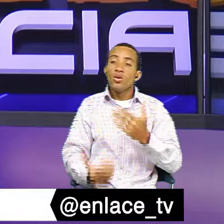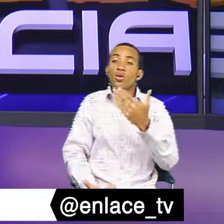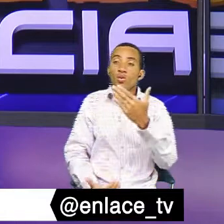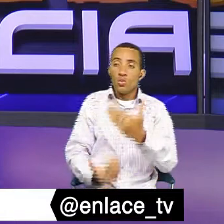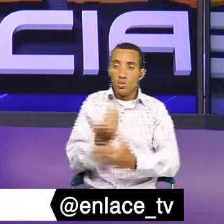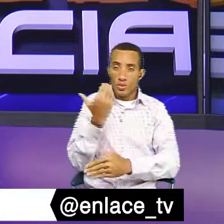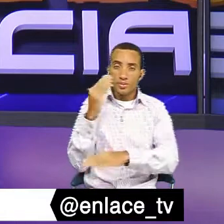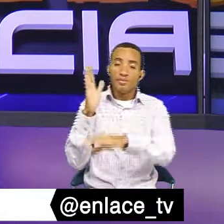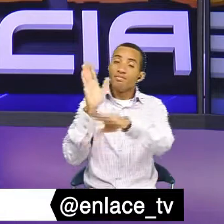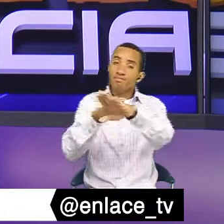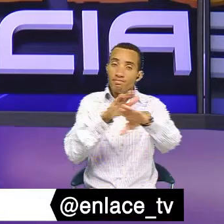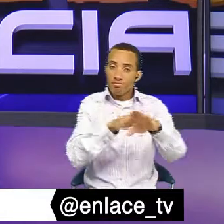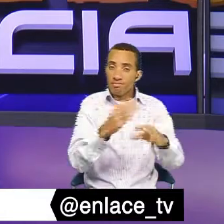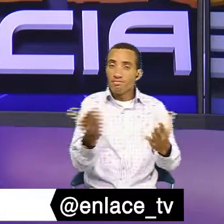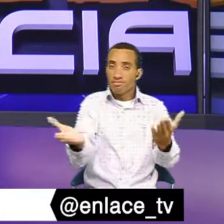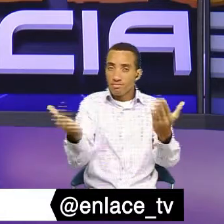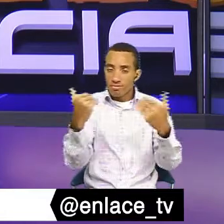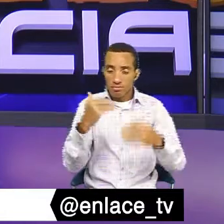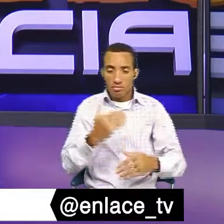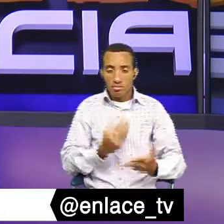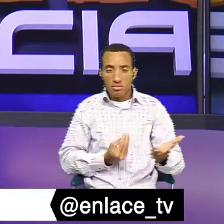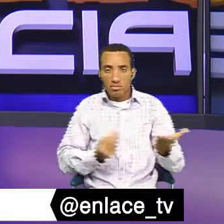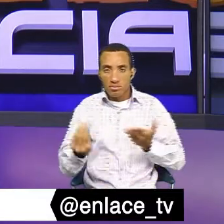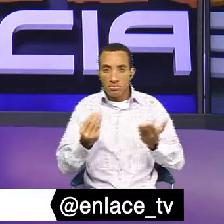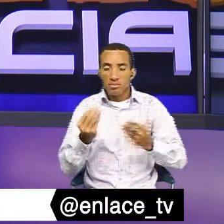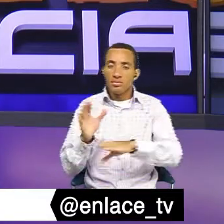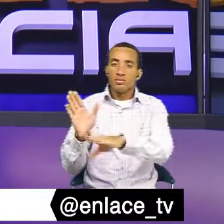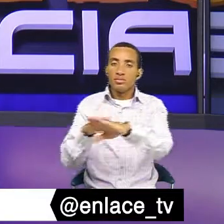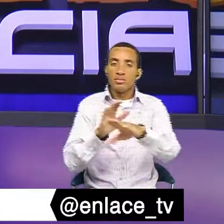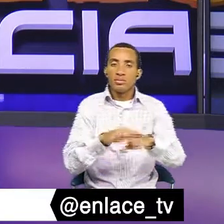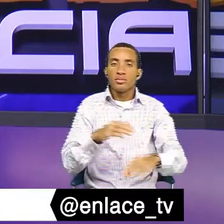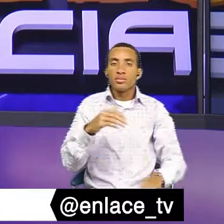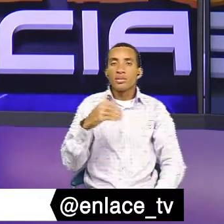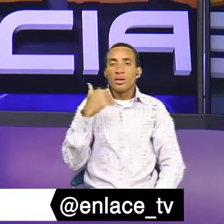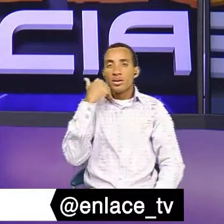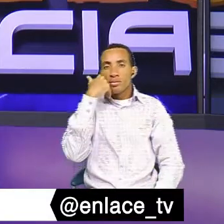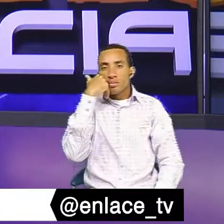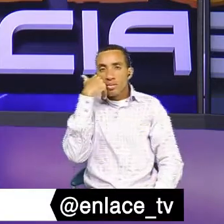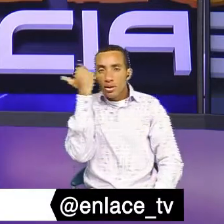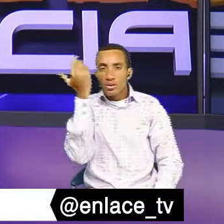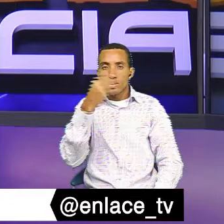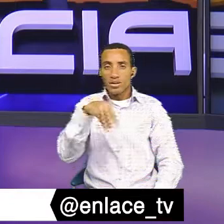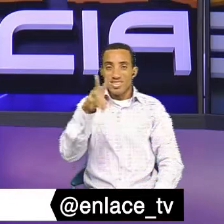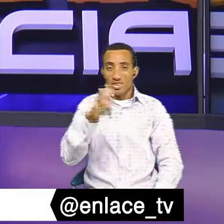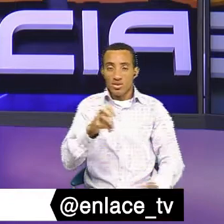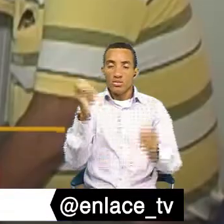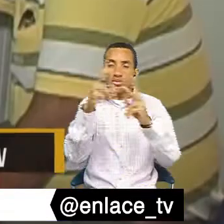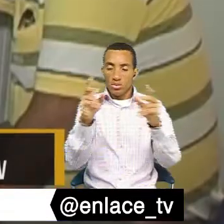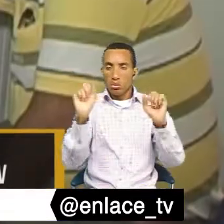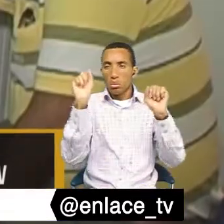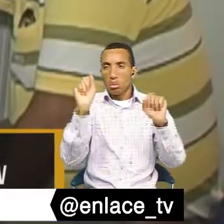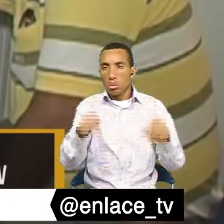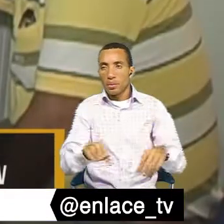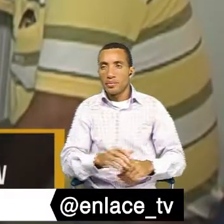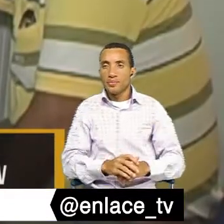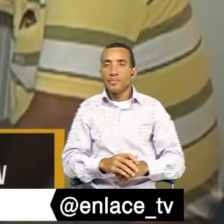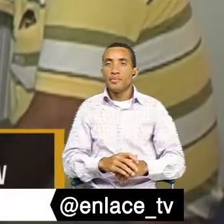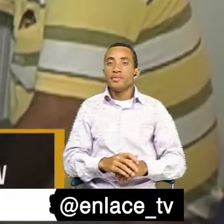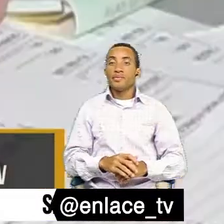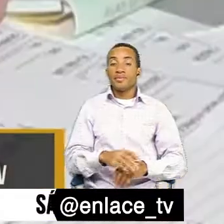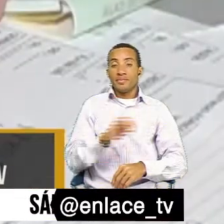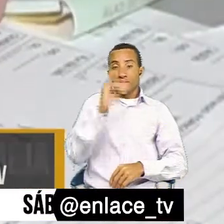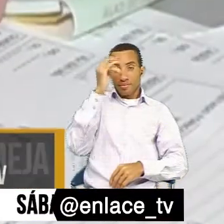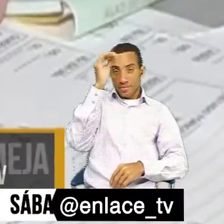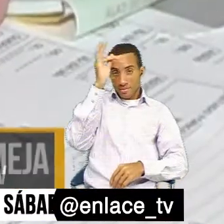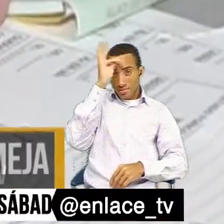Barranca Bermeja. Sus servicios están dirigidos a las personas mayores de 18 años de edad. En la Clínica San Nicolás se realizará